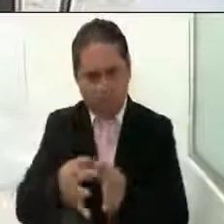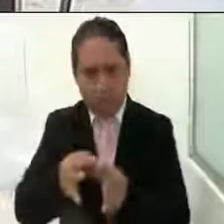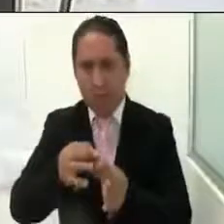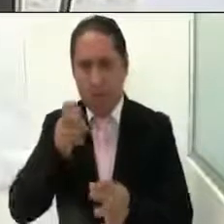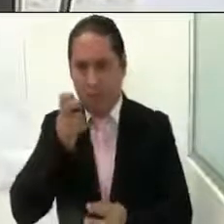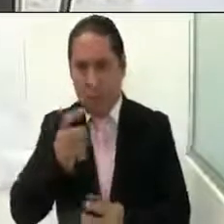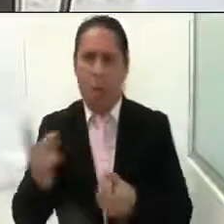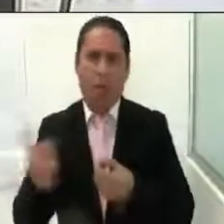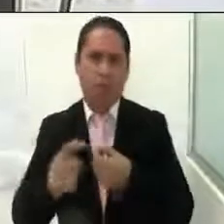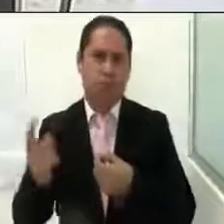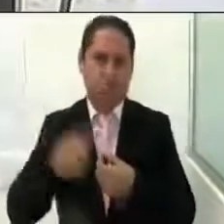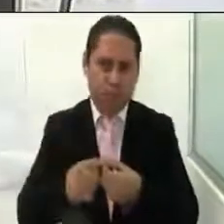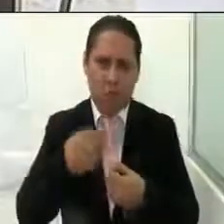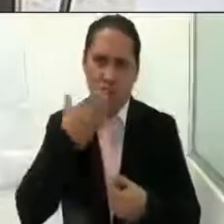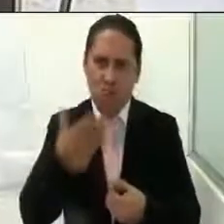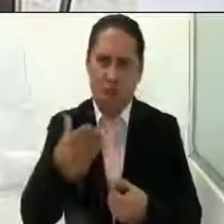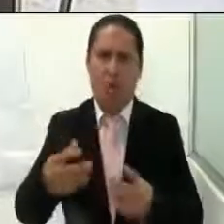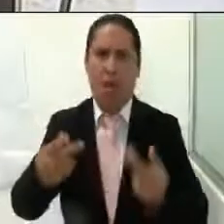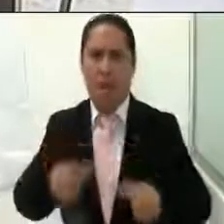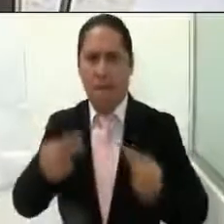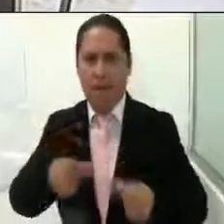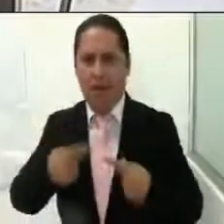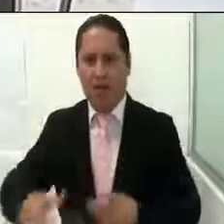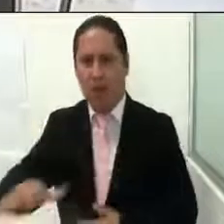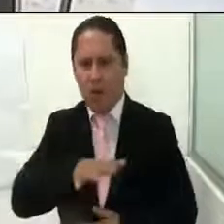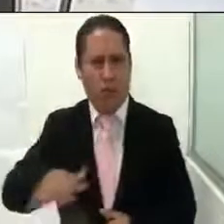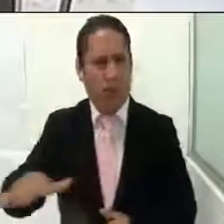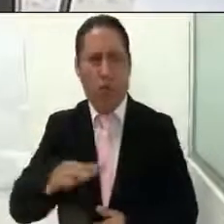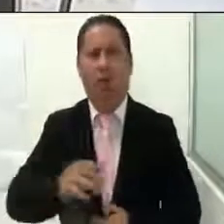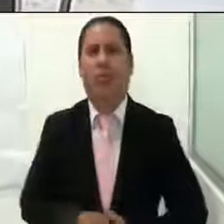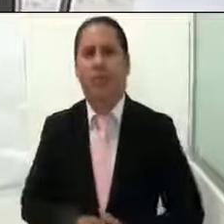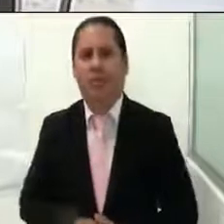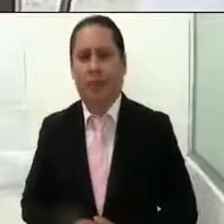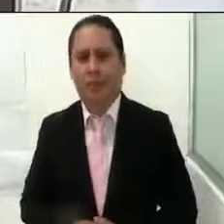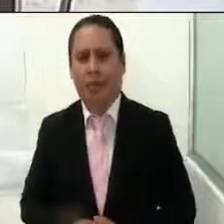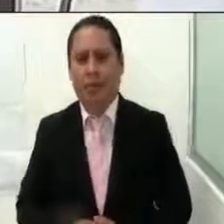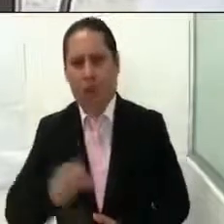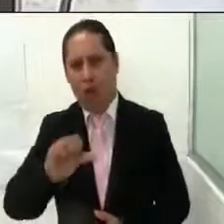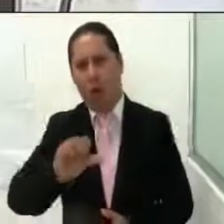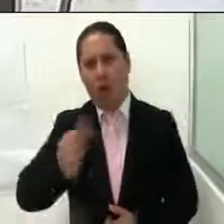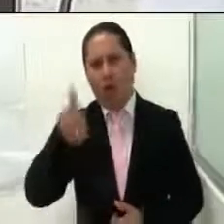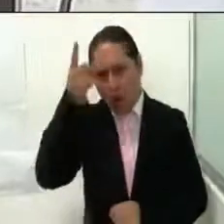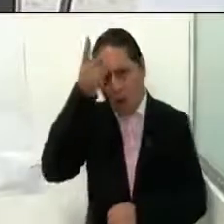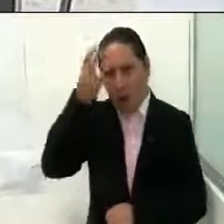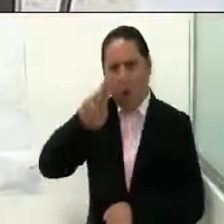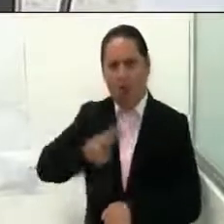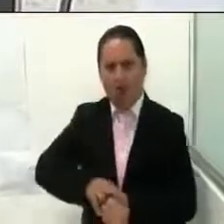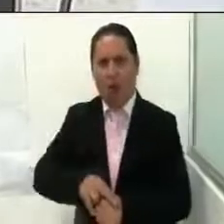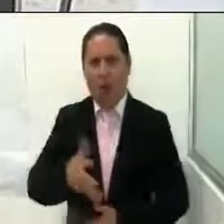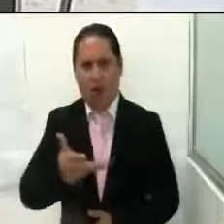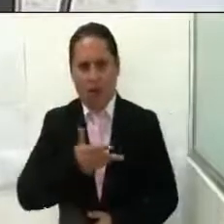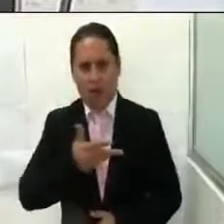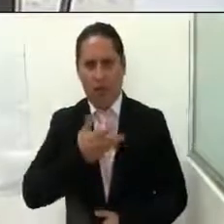personas y todo lo que concierne en la identidad otra dirección que tiende a dar certeza jurídica